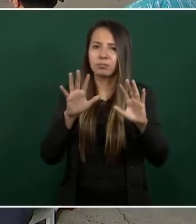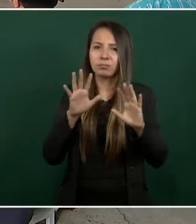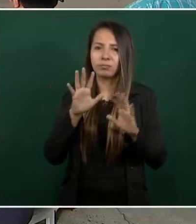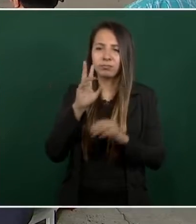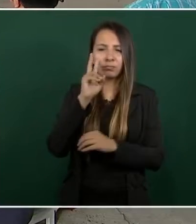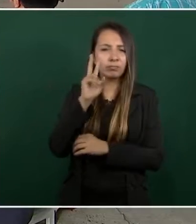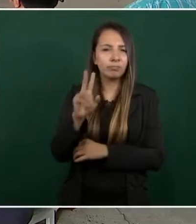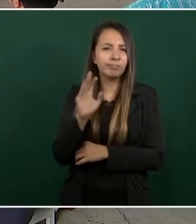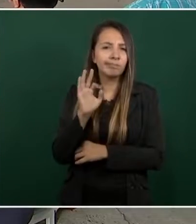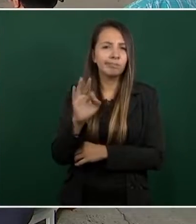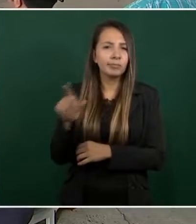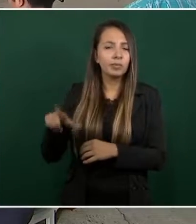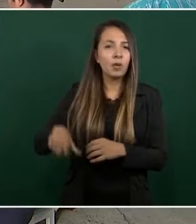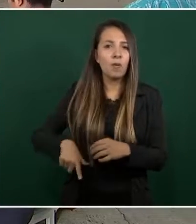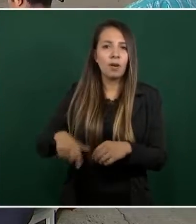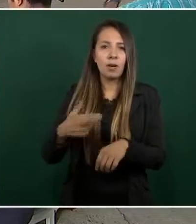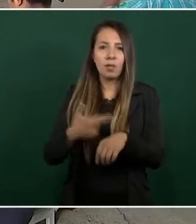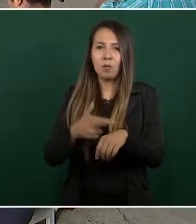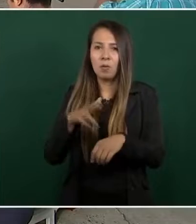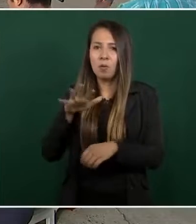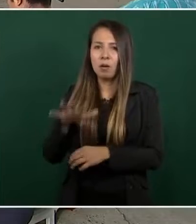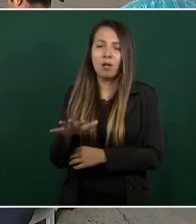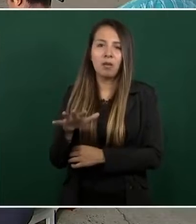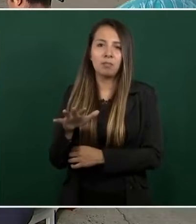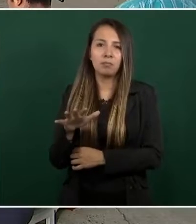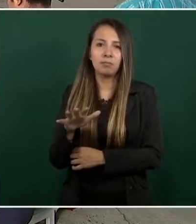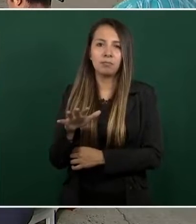la gobernadora ha estado